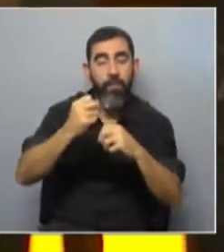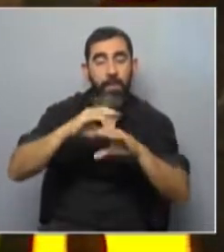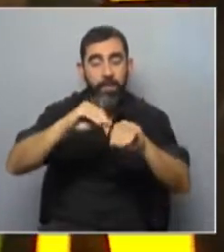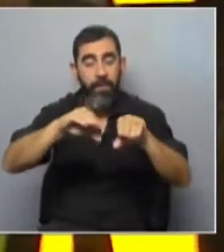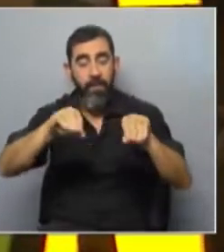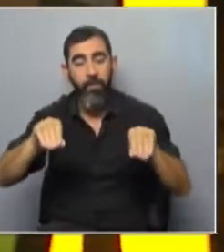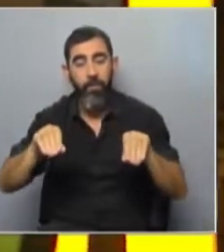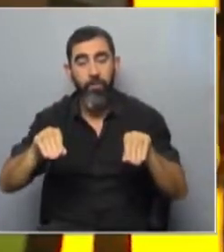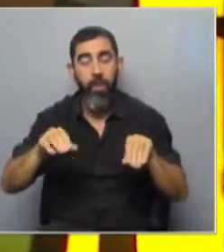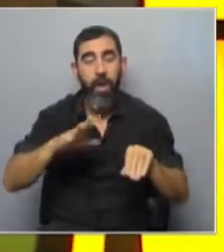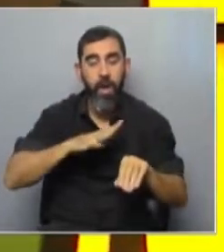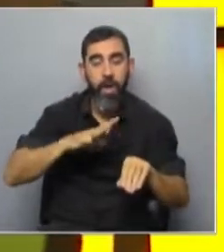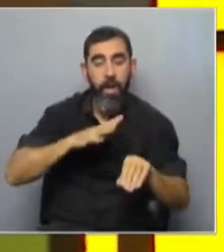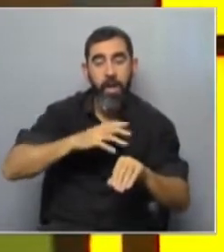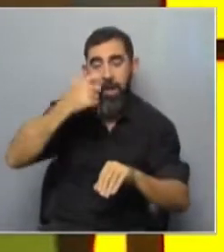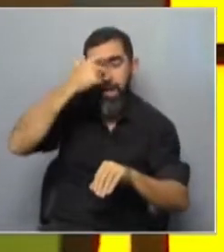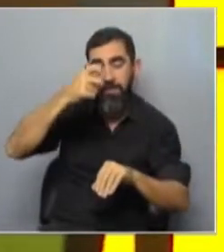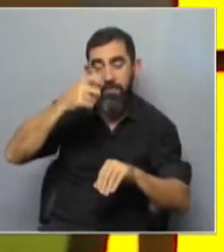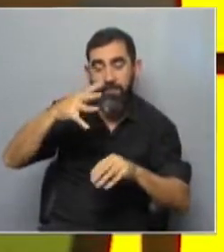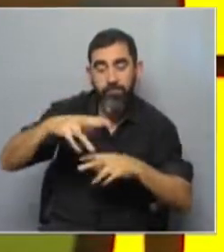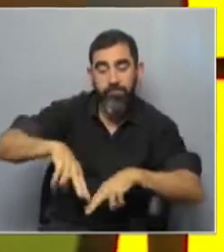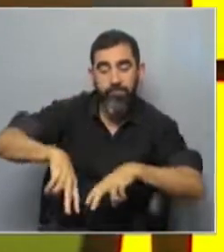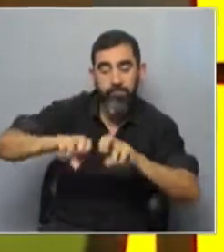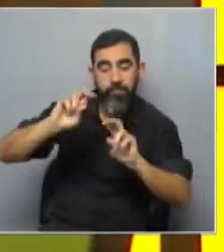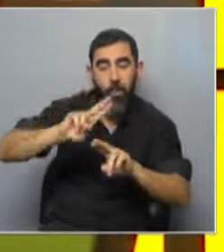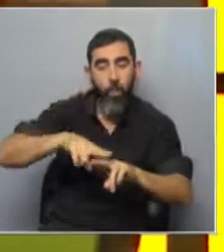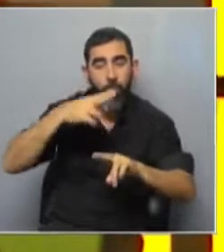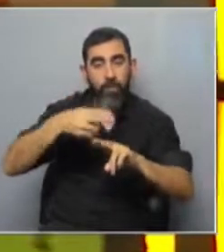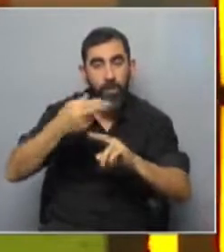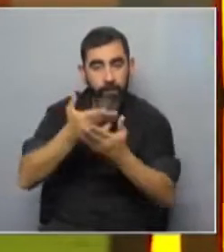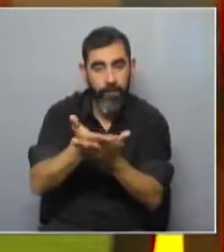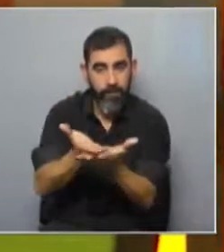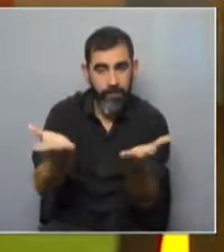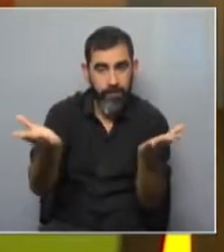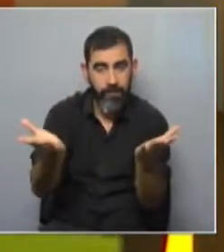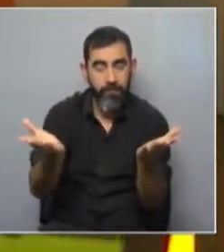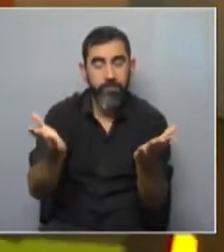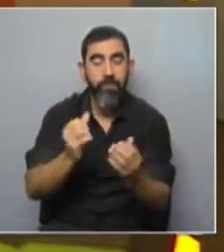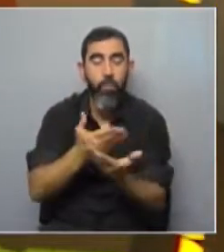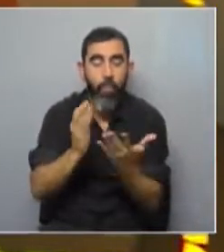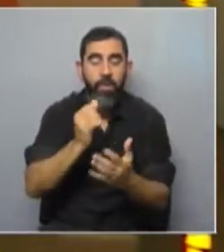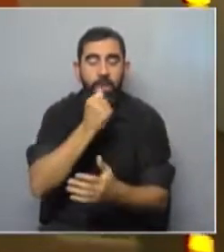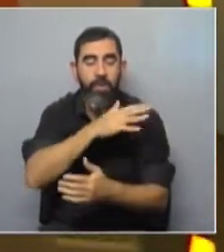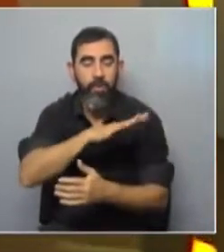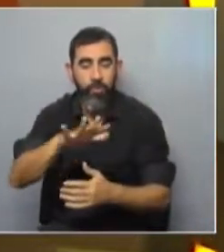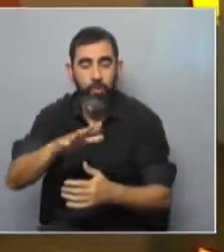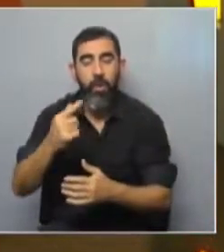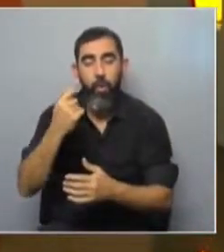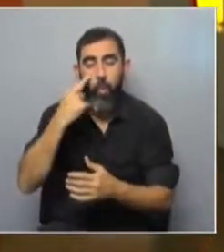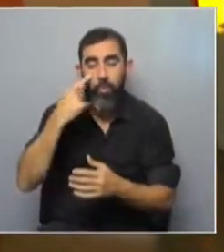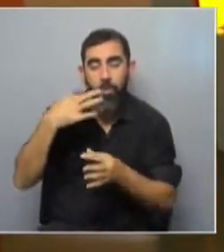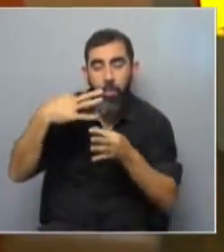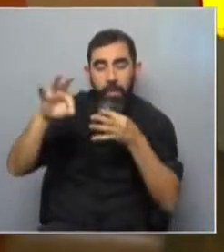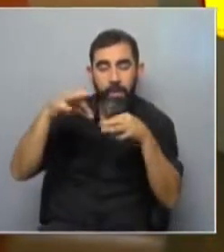al alcance de la mano, que la ciencia los traiga nuevamente a la superficie y cuente su historia. Conoceremos en